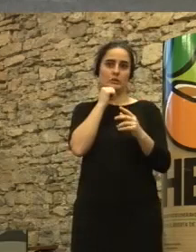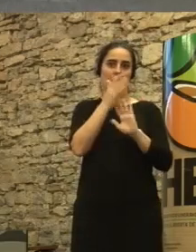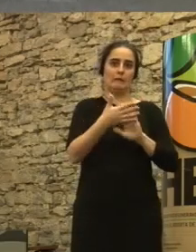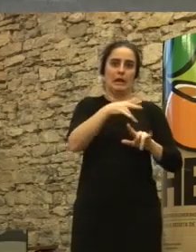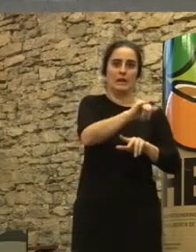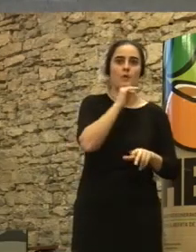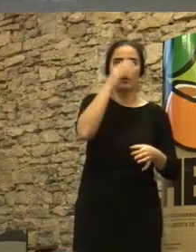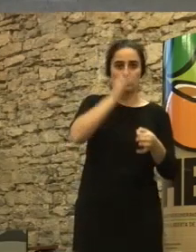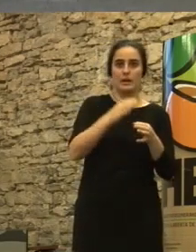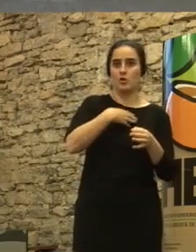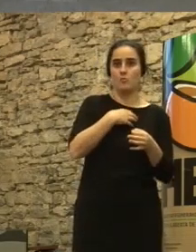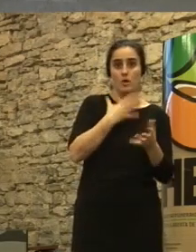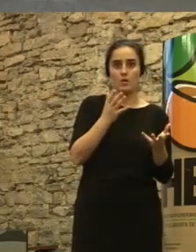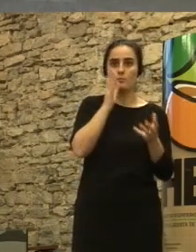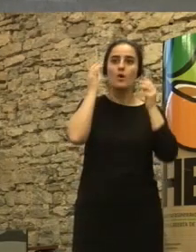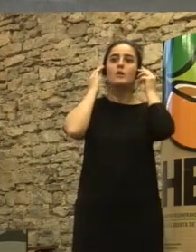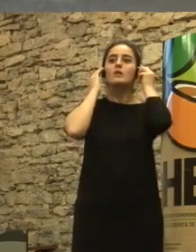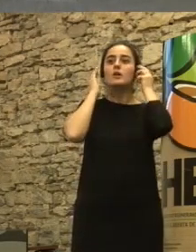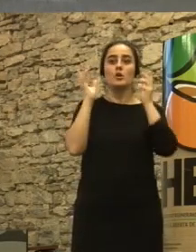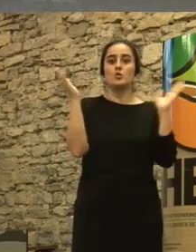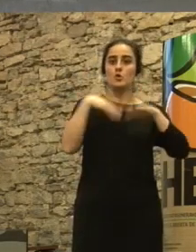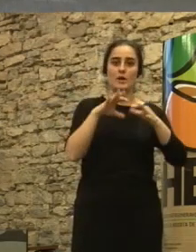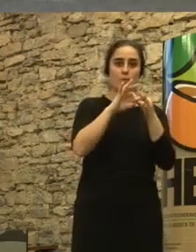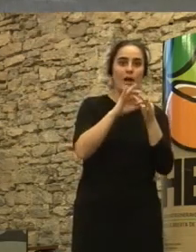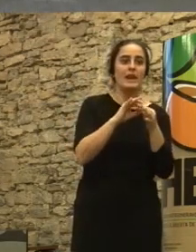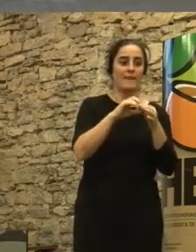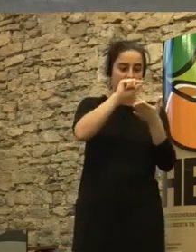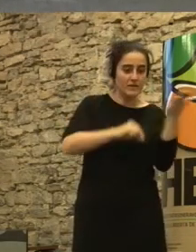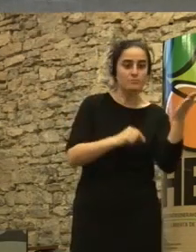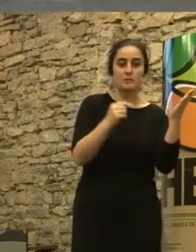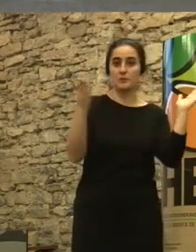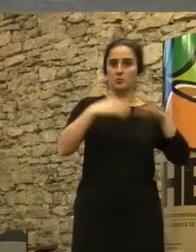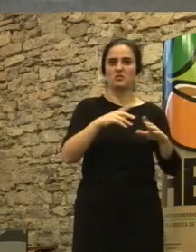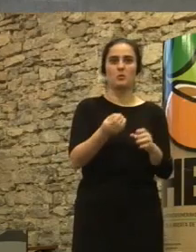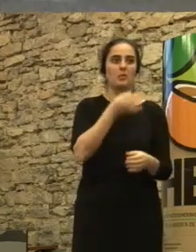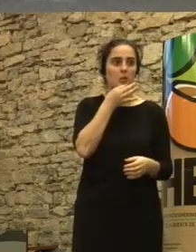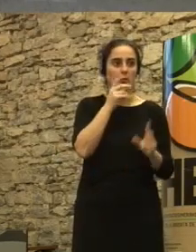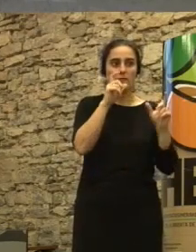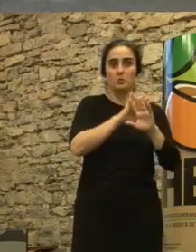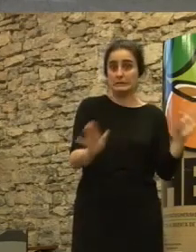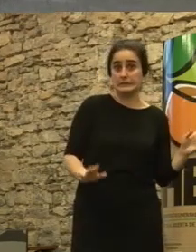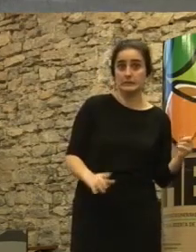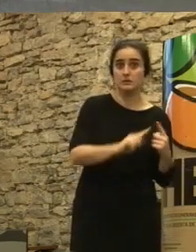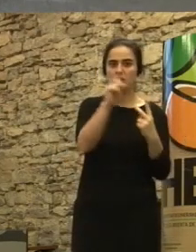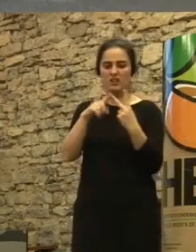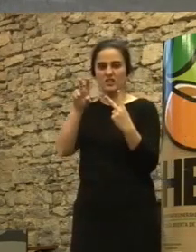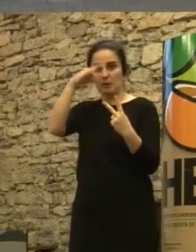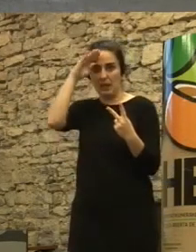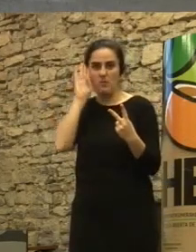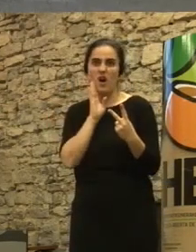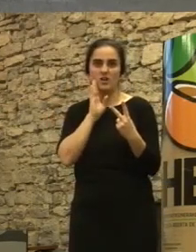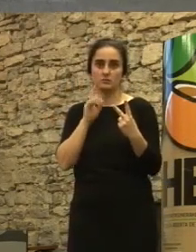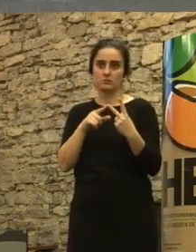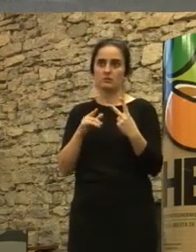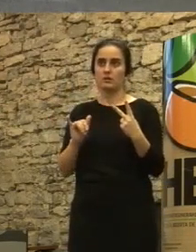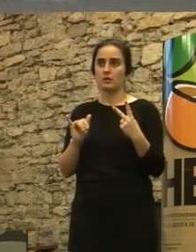puedo creerme nada y como que tal. Y además no hay un enlace, no hay una firma, no hay una referencia, sino es un discurso y una foto y un no sé qué. Y lo de la monja que está clarisa o no sé